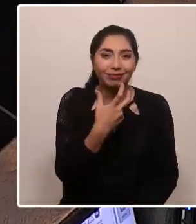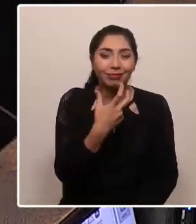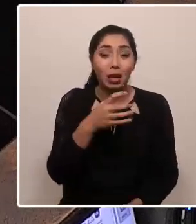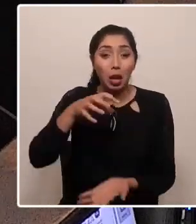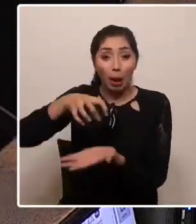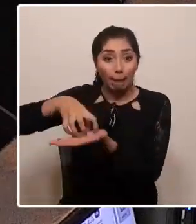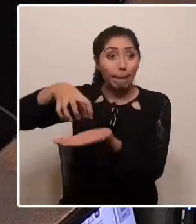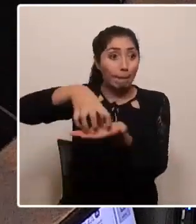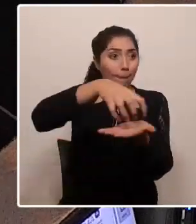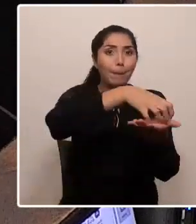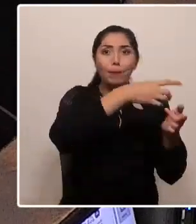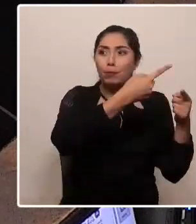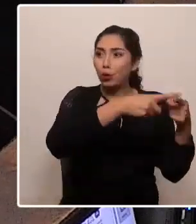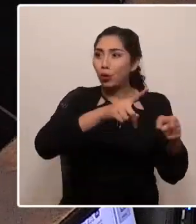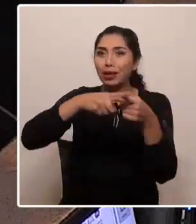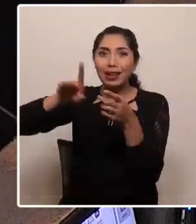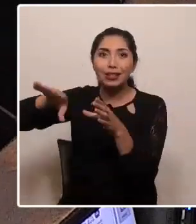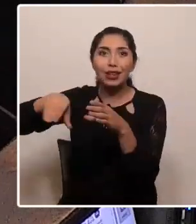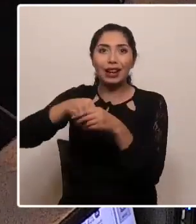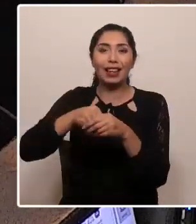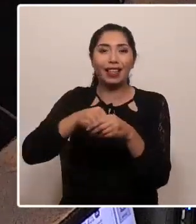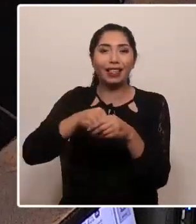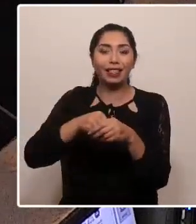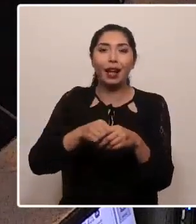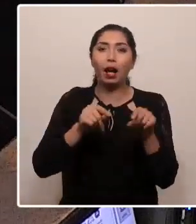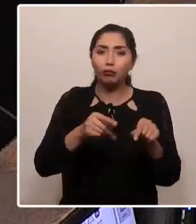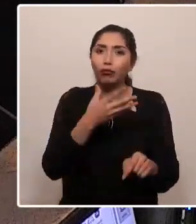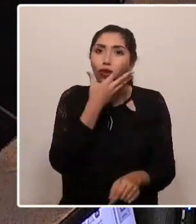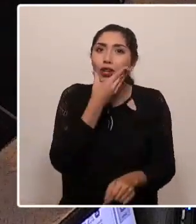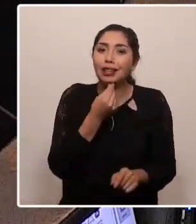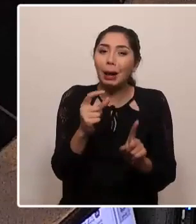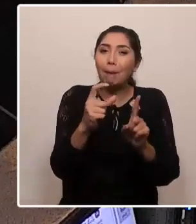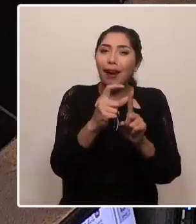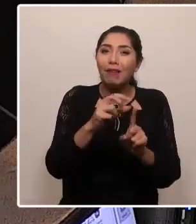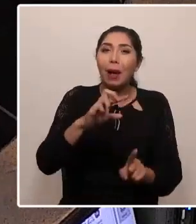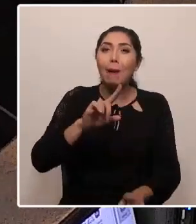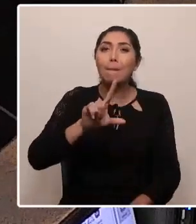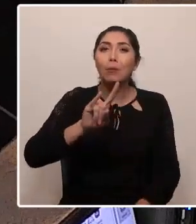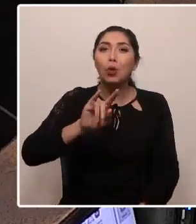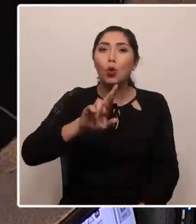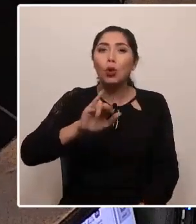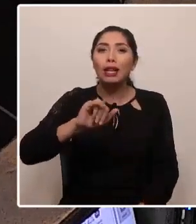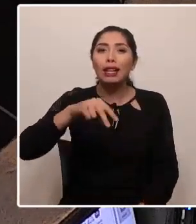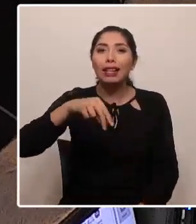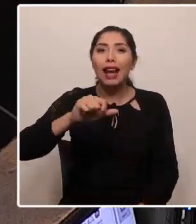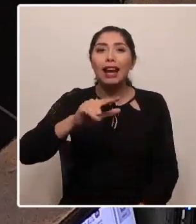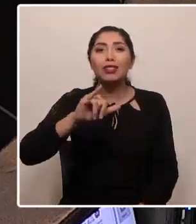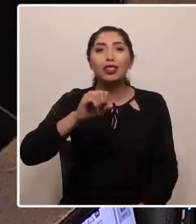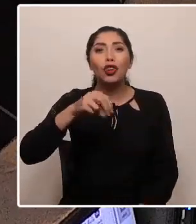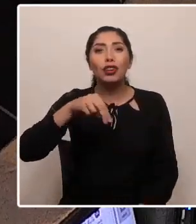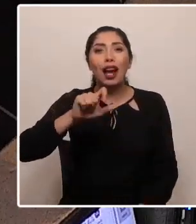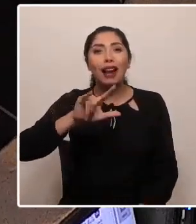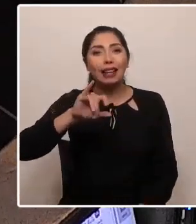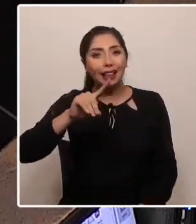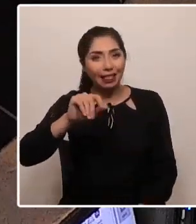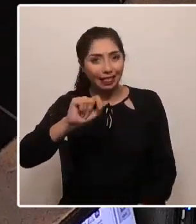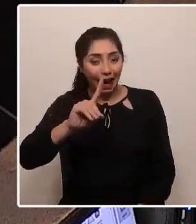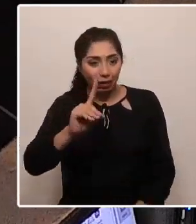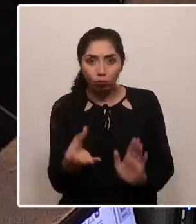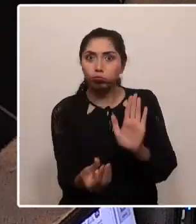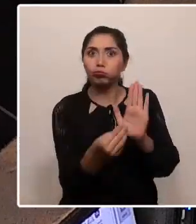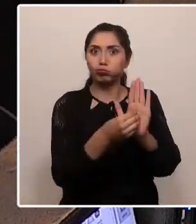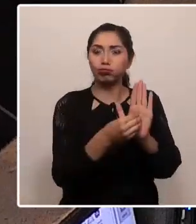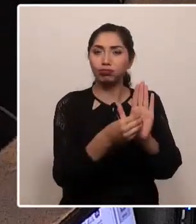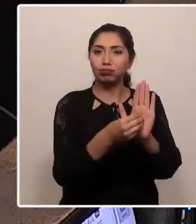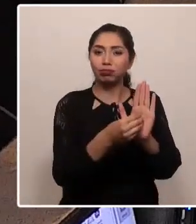plurinacionalidad es una de las bonitas palabras que nosotros hemos instalado aquí para alumbrar la oscuridad, la oscura historia de